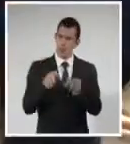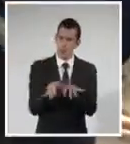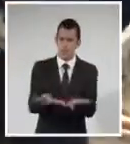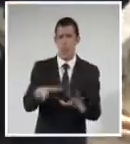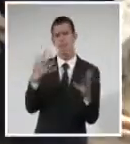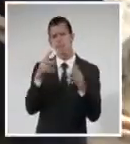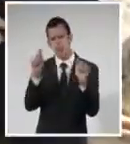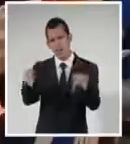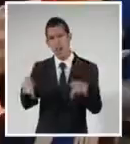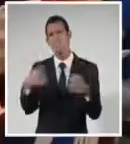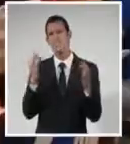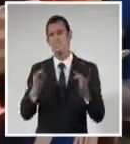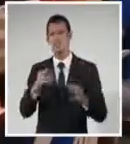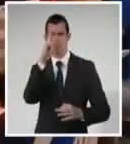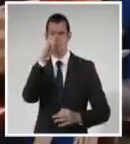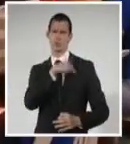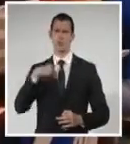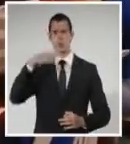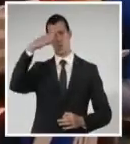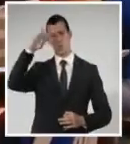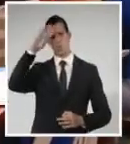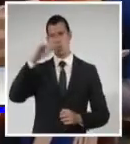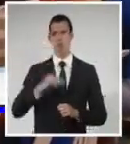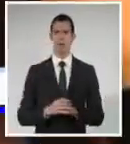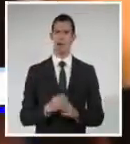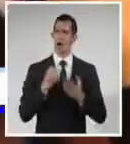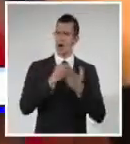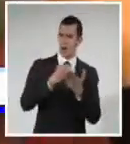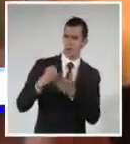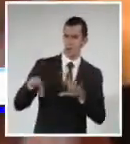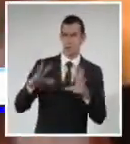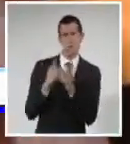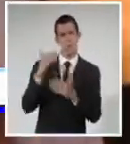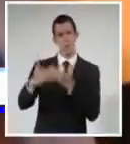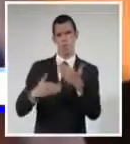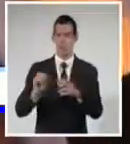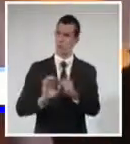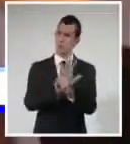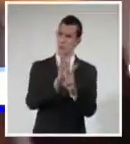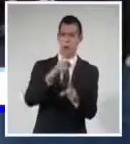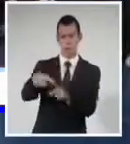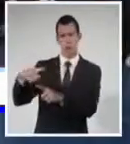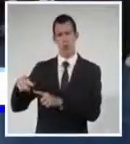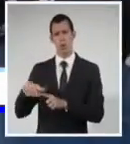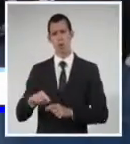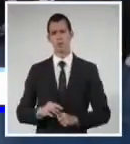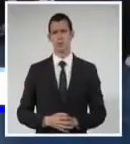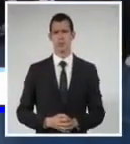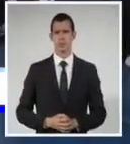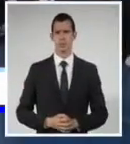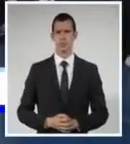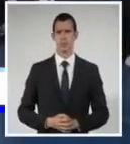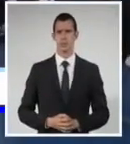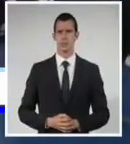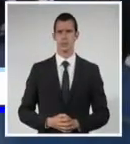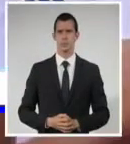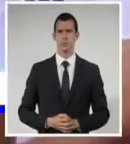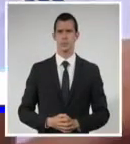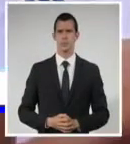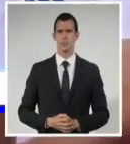une. Con esa premisa, una representación de los cooperantes de la mayor de las Antillas en Venezuela se reunió en Caracas